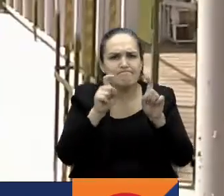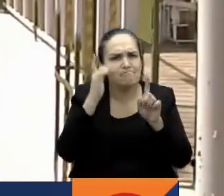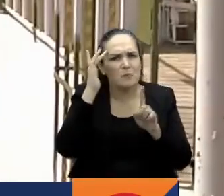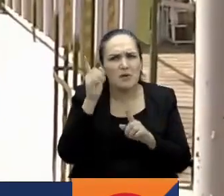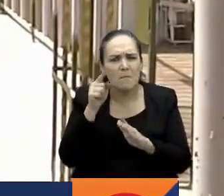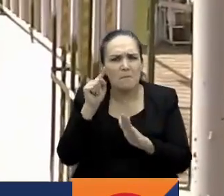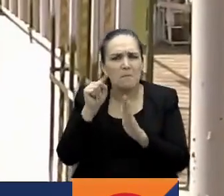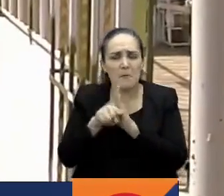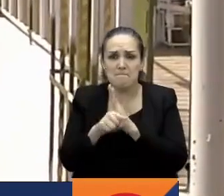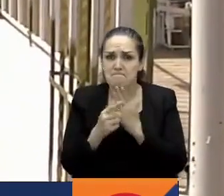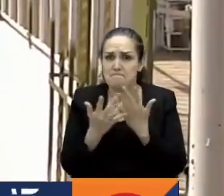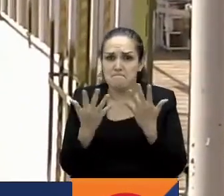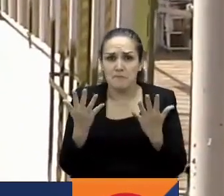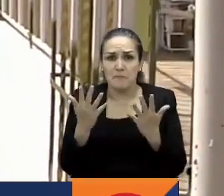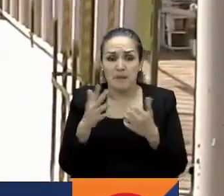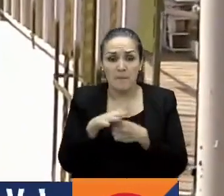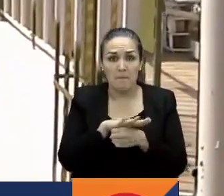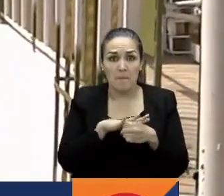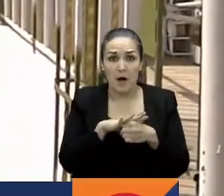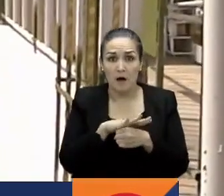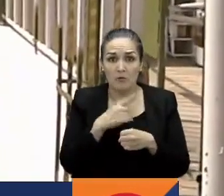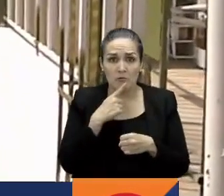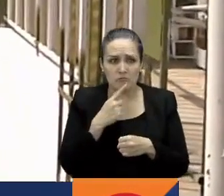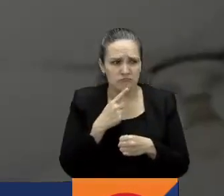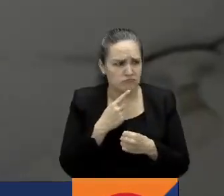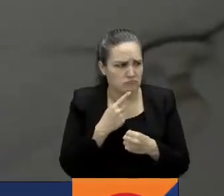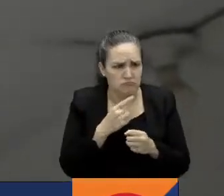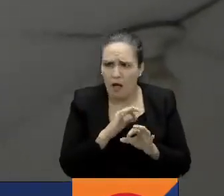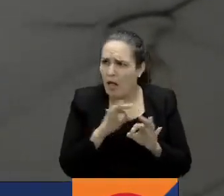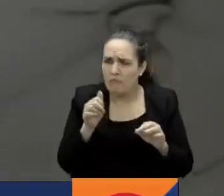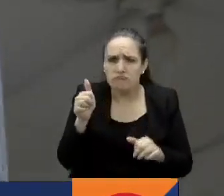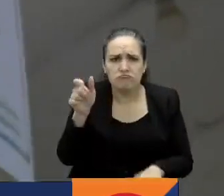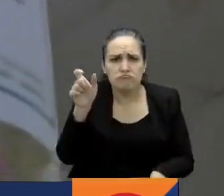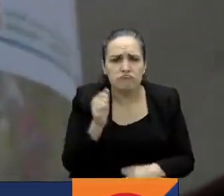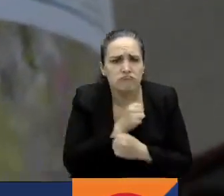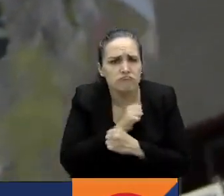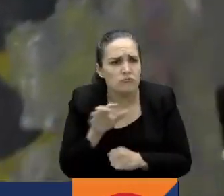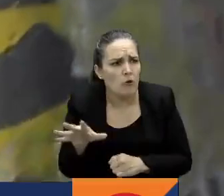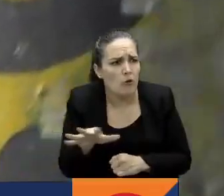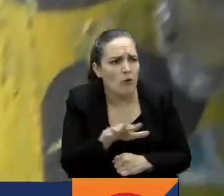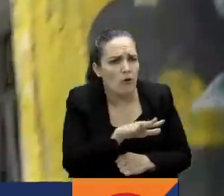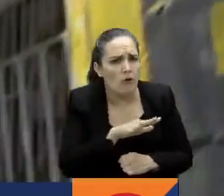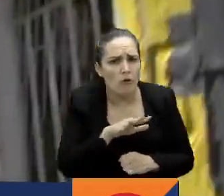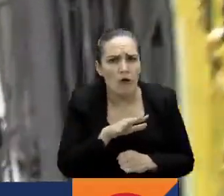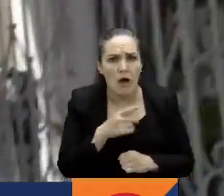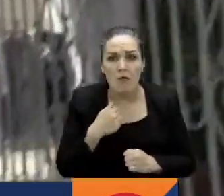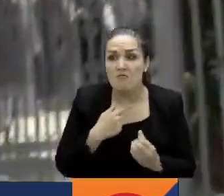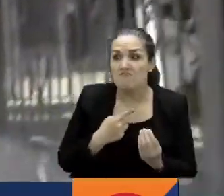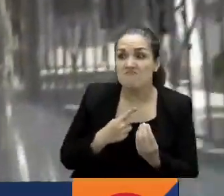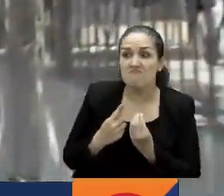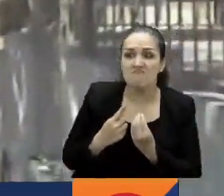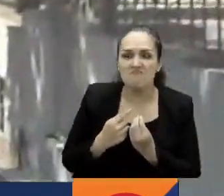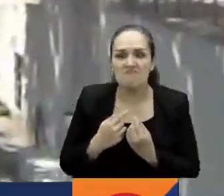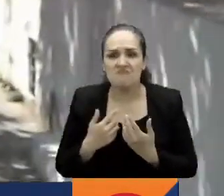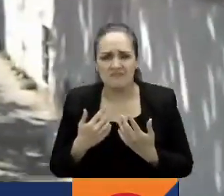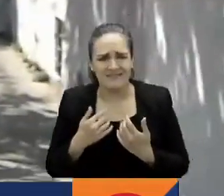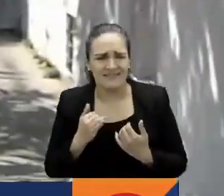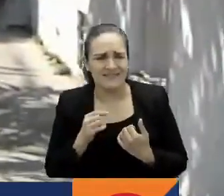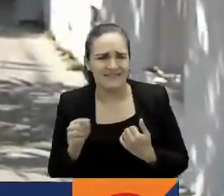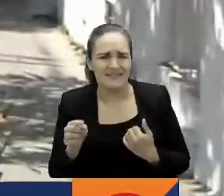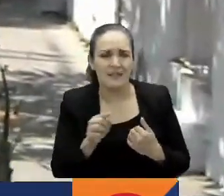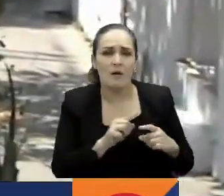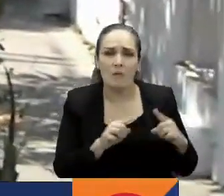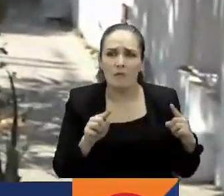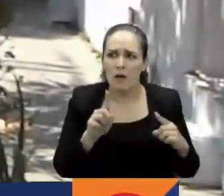pibe. En el barrio dicen que no se sabía de amenazas en su contra y que aunque la extorsión por estas calles es un pesado lastre, no se sabe tampoco